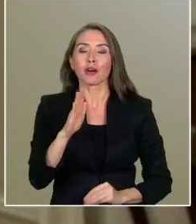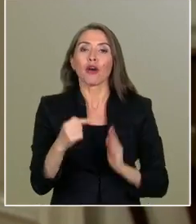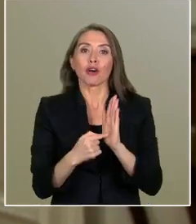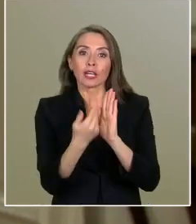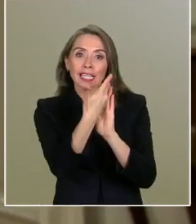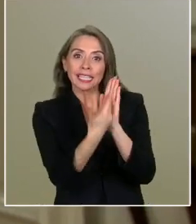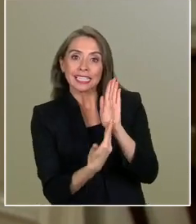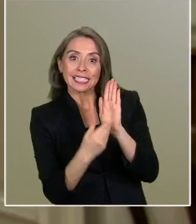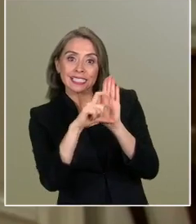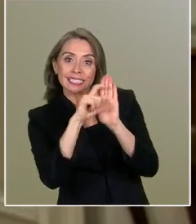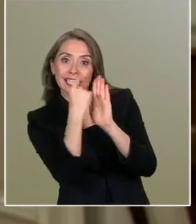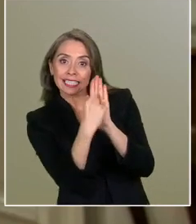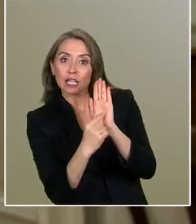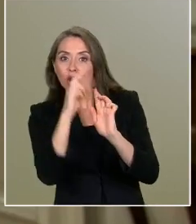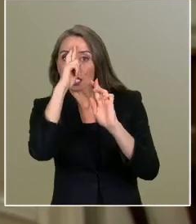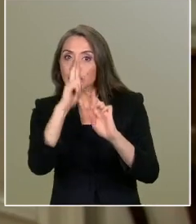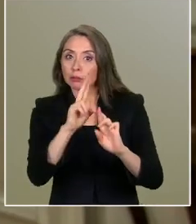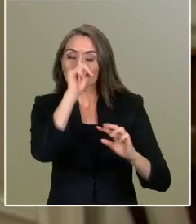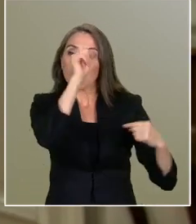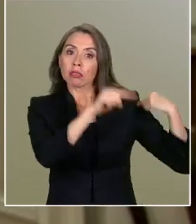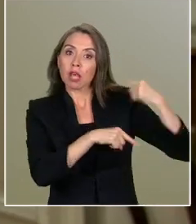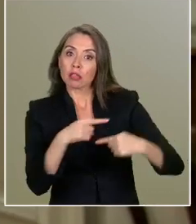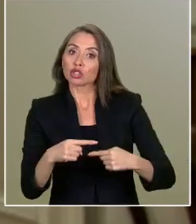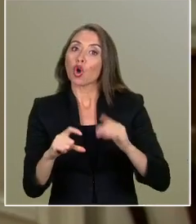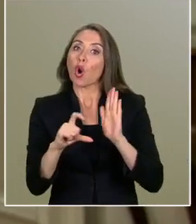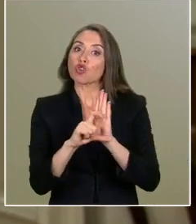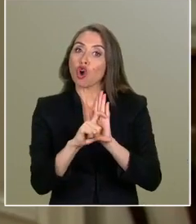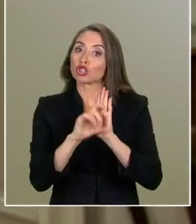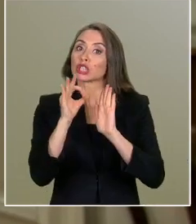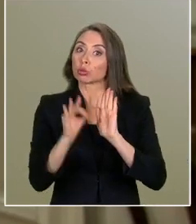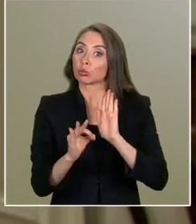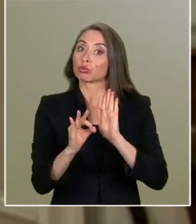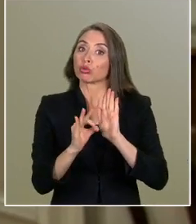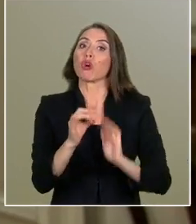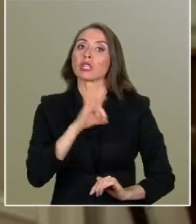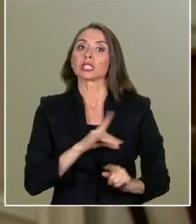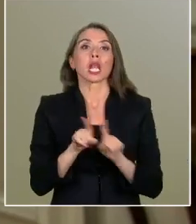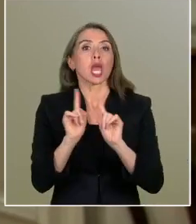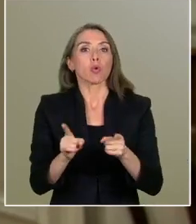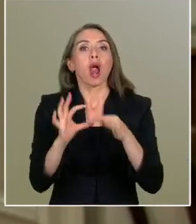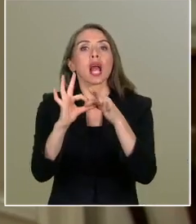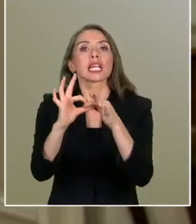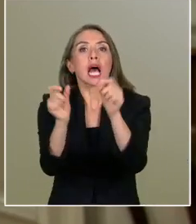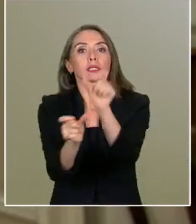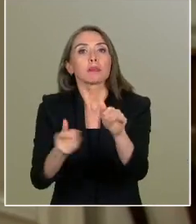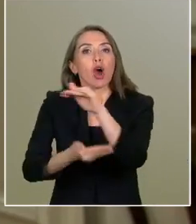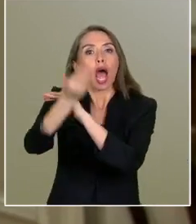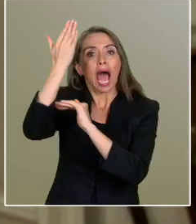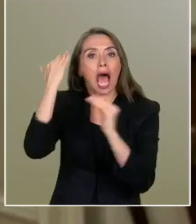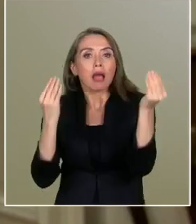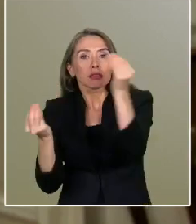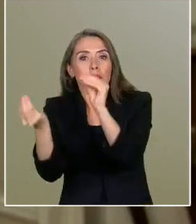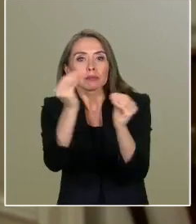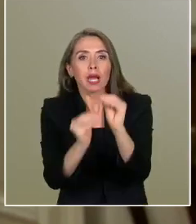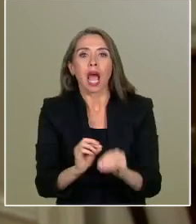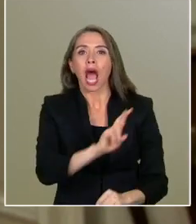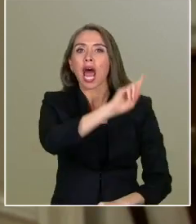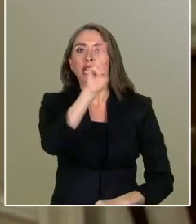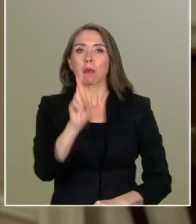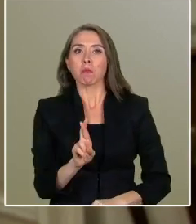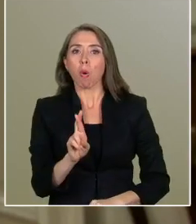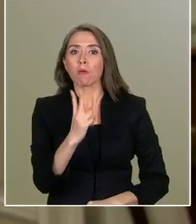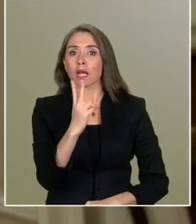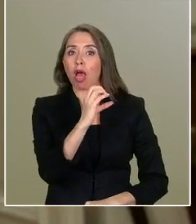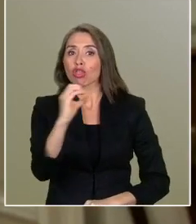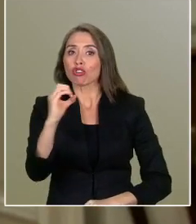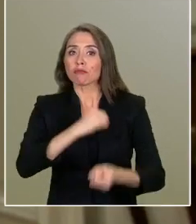el respeto a la tradición constitucional de chile se mantiene incólume como gratitud a quienes han construido las repúblicas desde hace más de 200